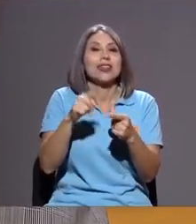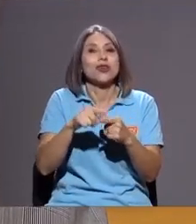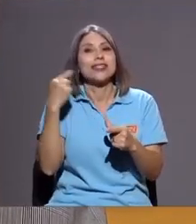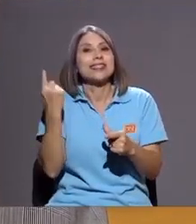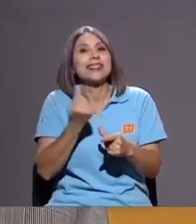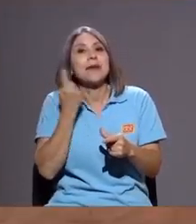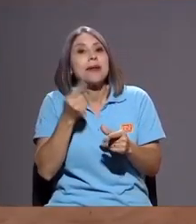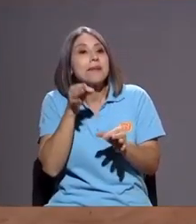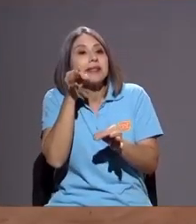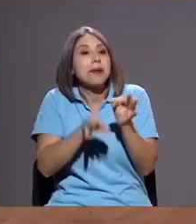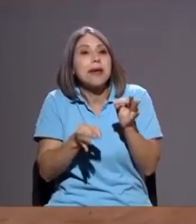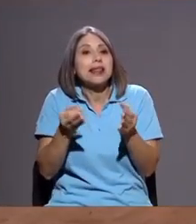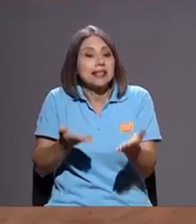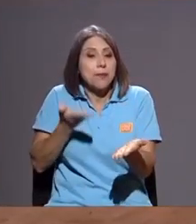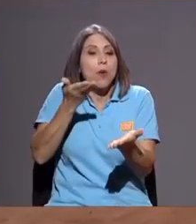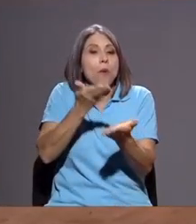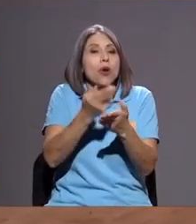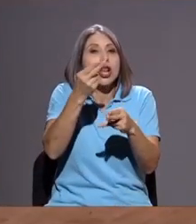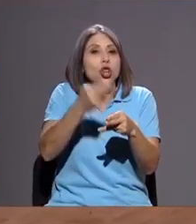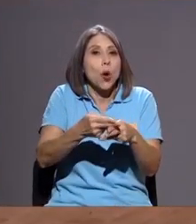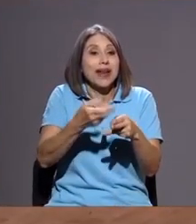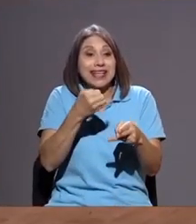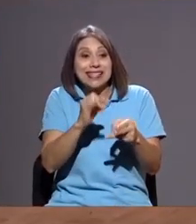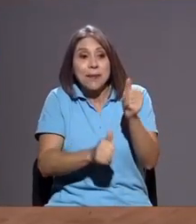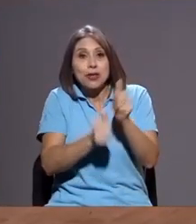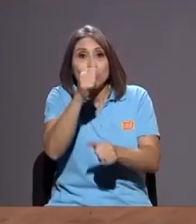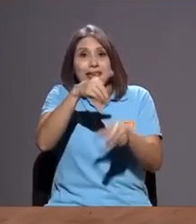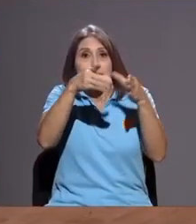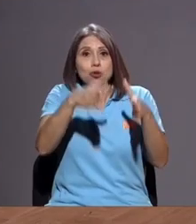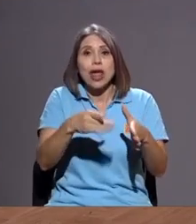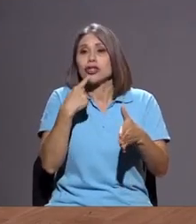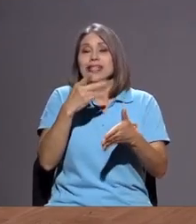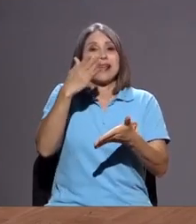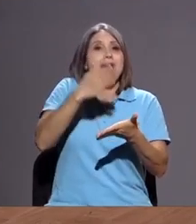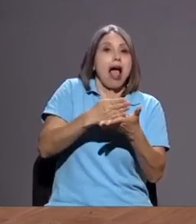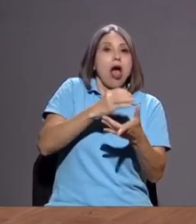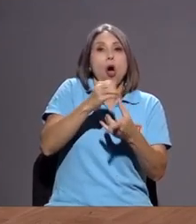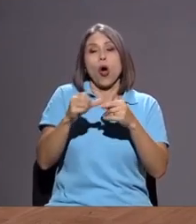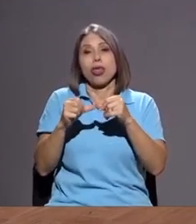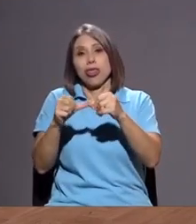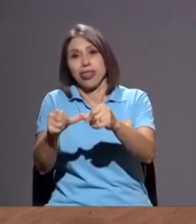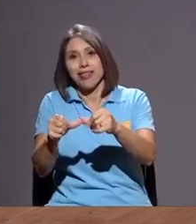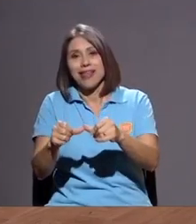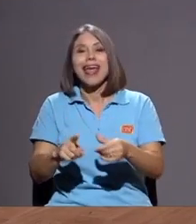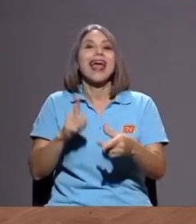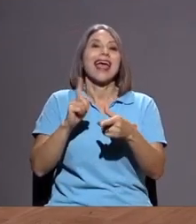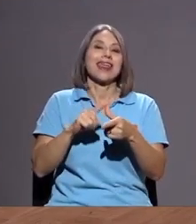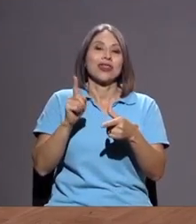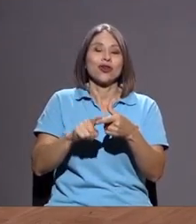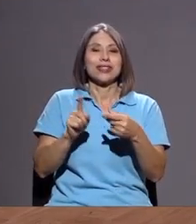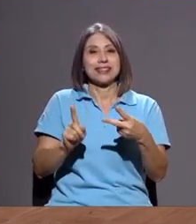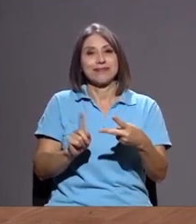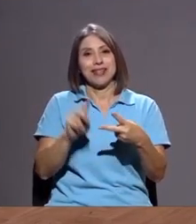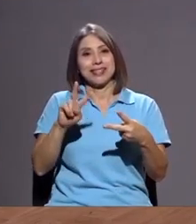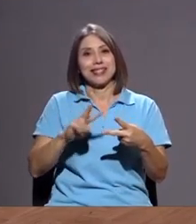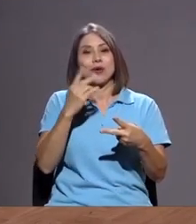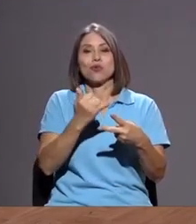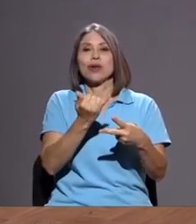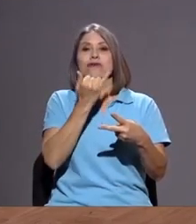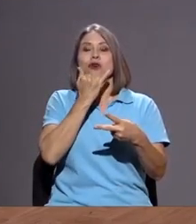el nombramiento. De manera que ahí parte el primer error. Entonces eso conduce al segundo error sobre la votación